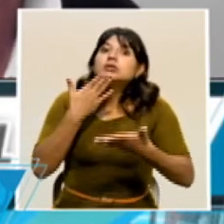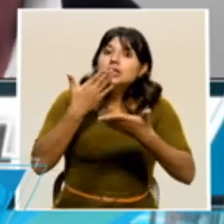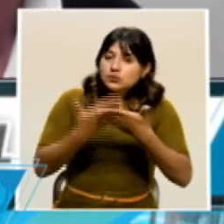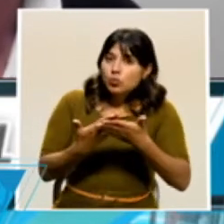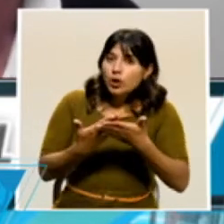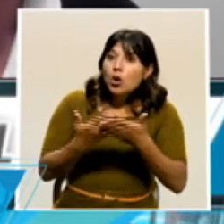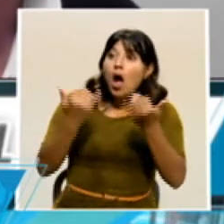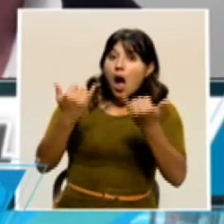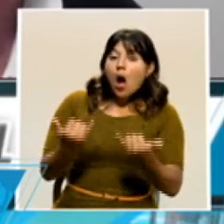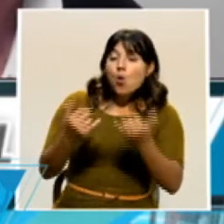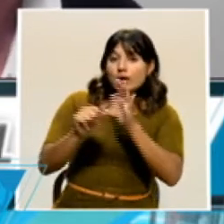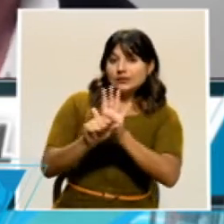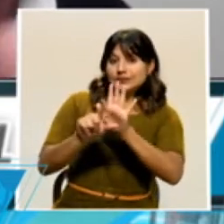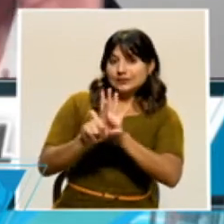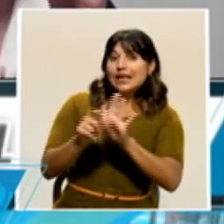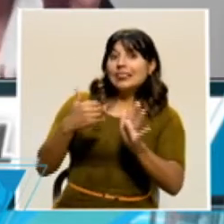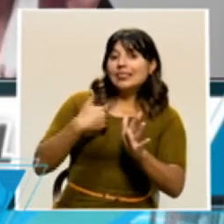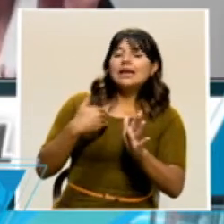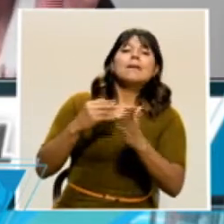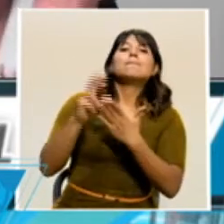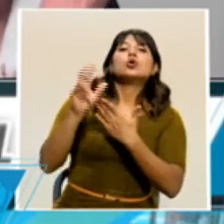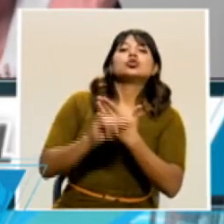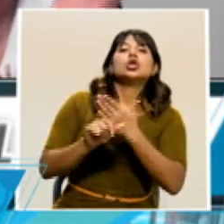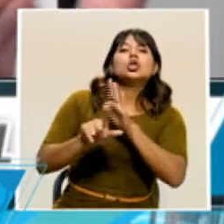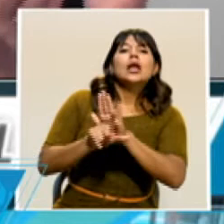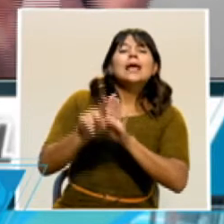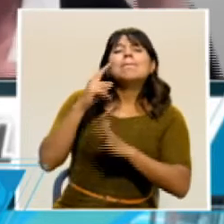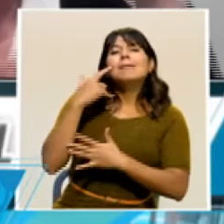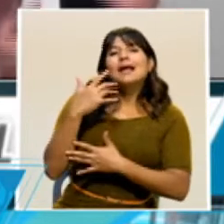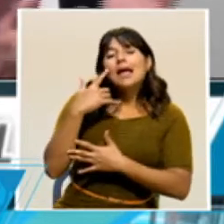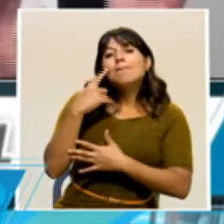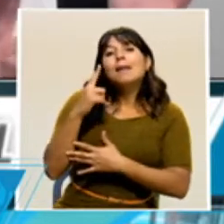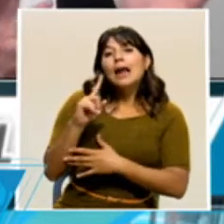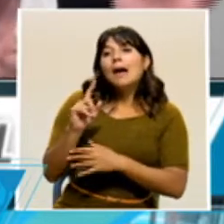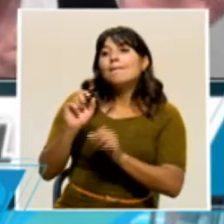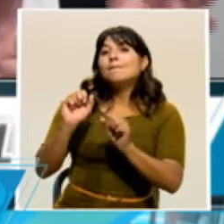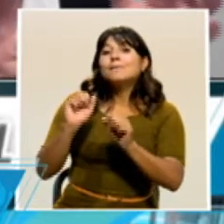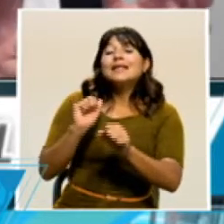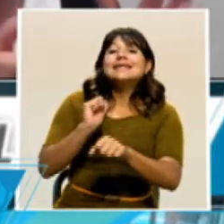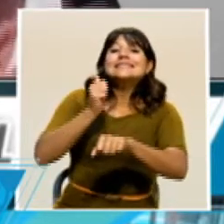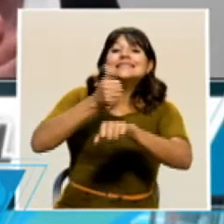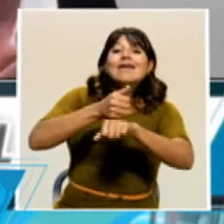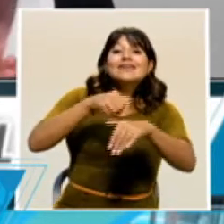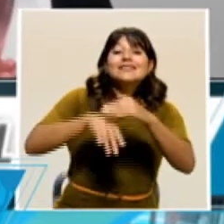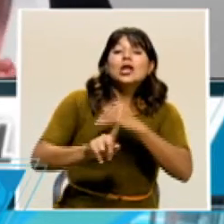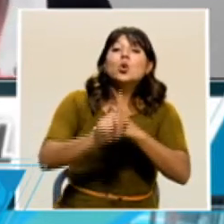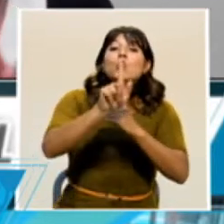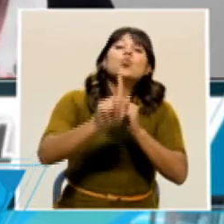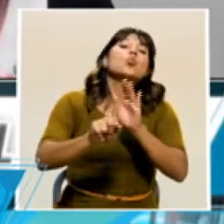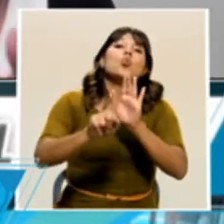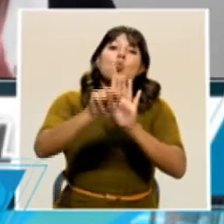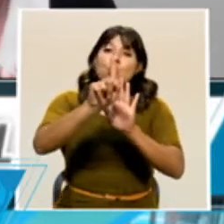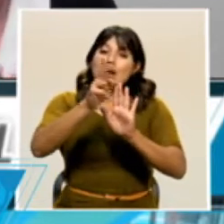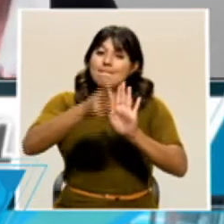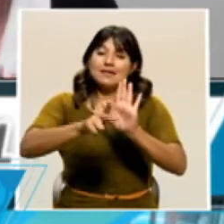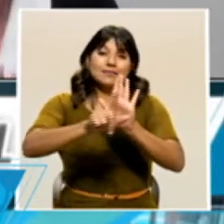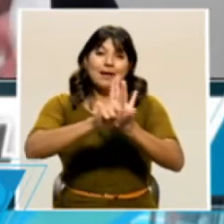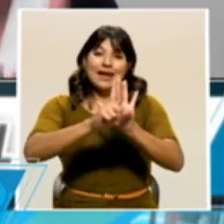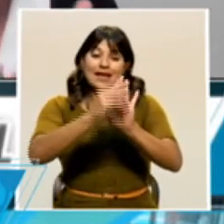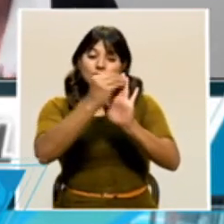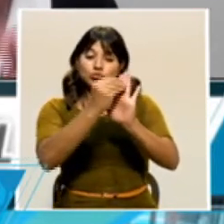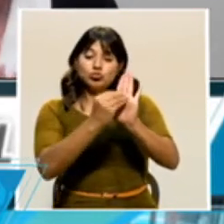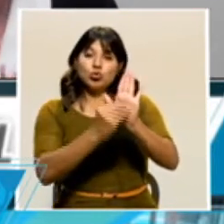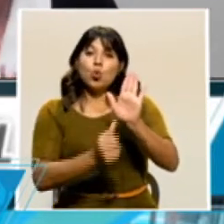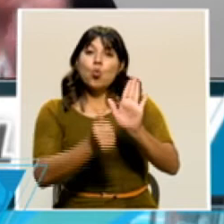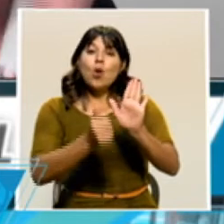un proyecto de ley para poner en una sola ley todas las exoneraciones, y ahí estamos diciendo, bueno,